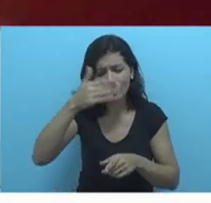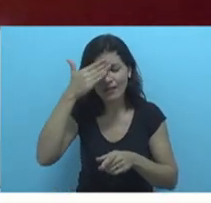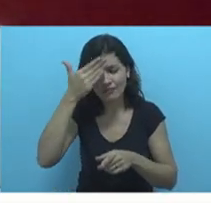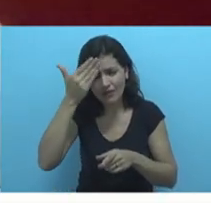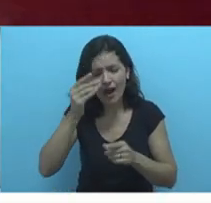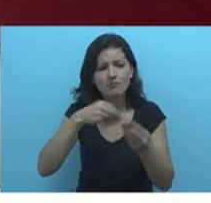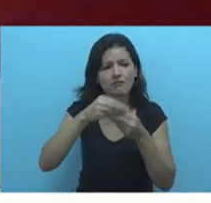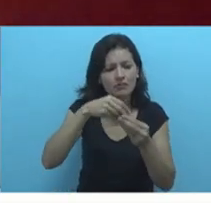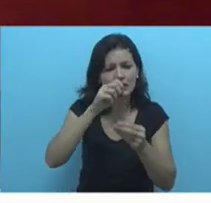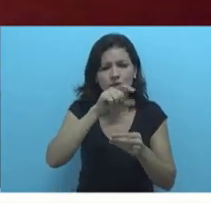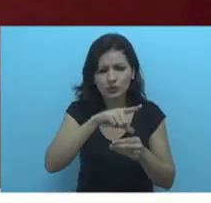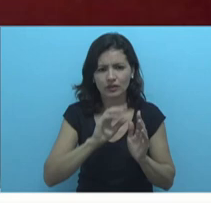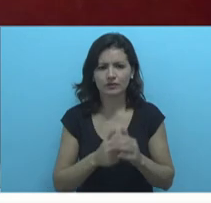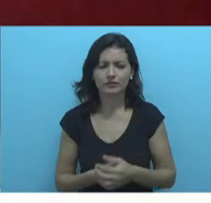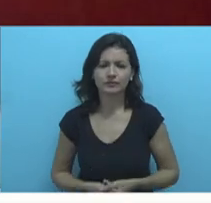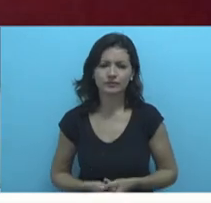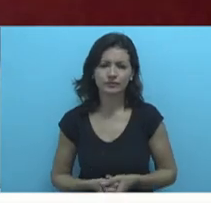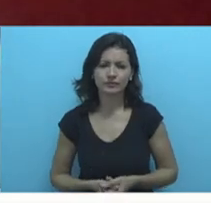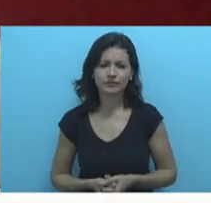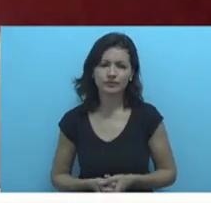perdieron en esta pandemia.